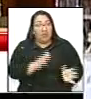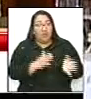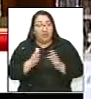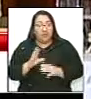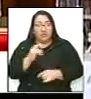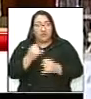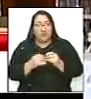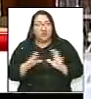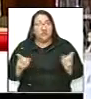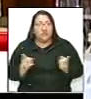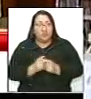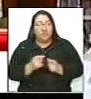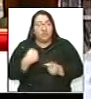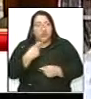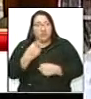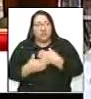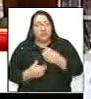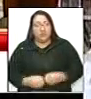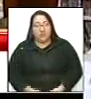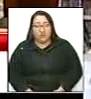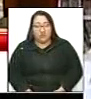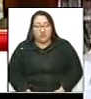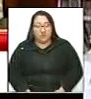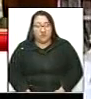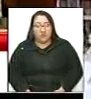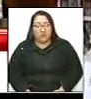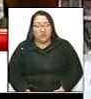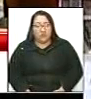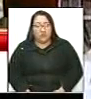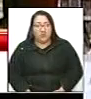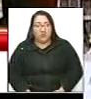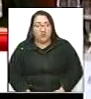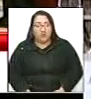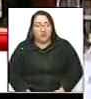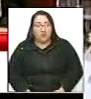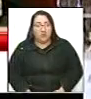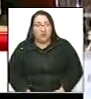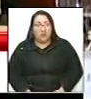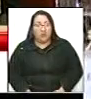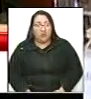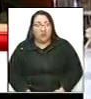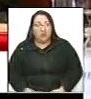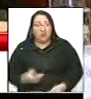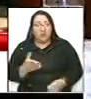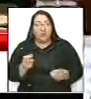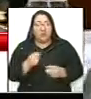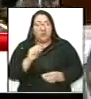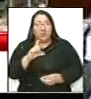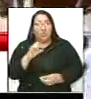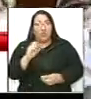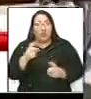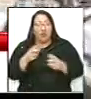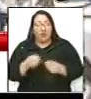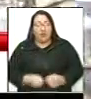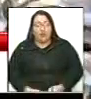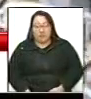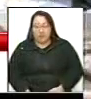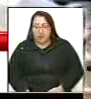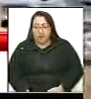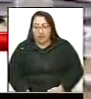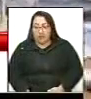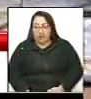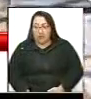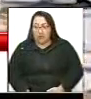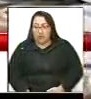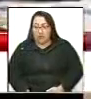la conclusión debe ser procedente. Presidente, me pide una intervención Lucho Galarreta. Tiene interrupción, congresista Galarreta. Gracias, presidente.